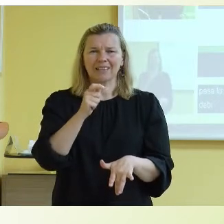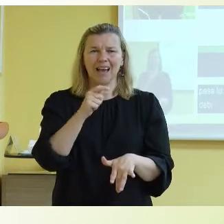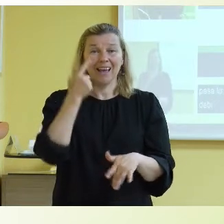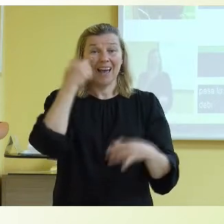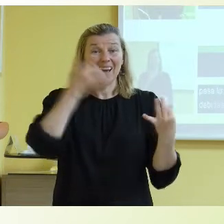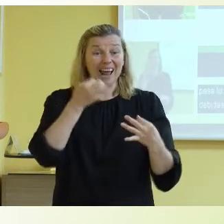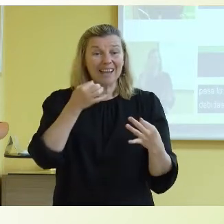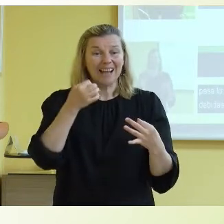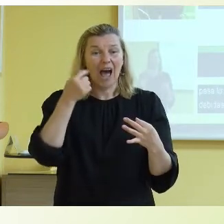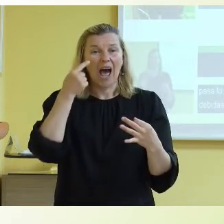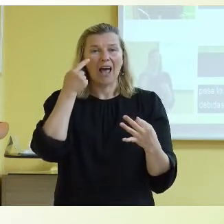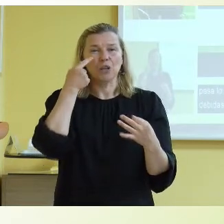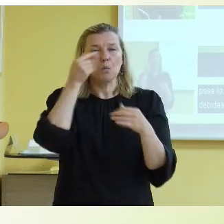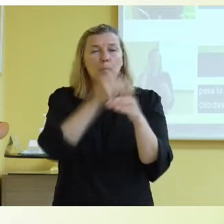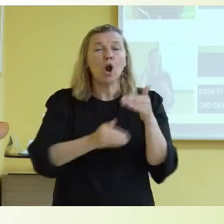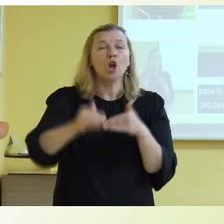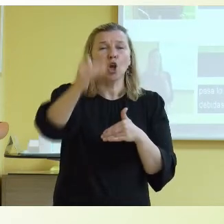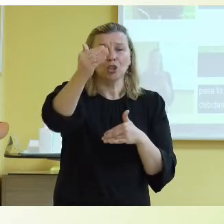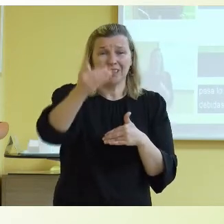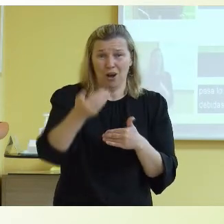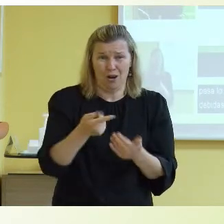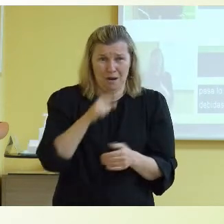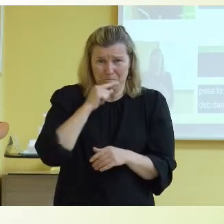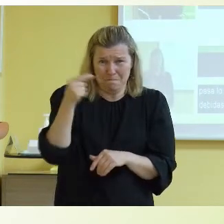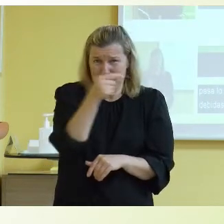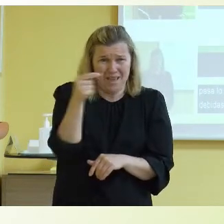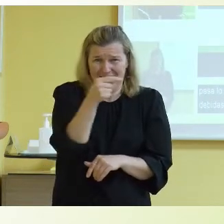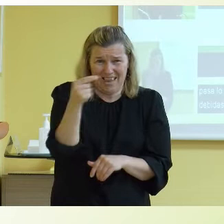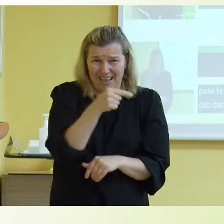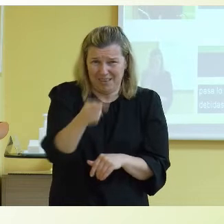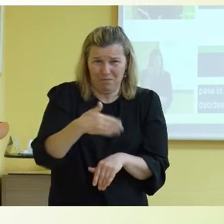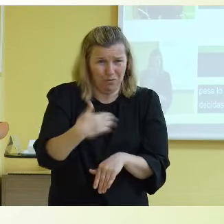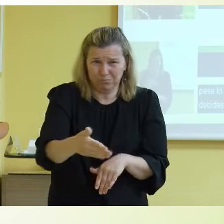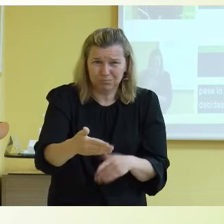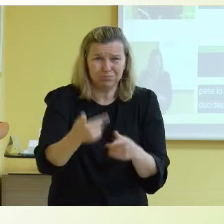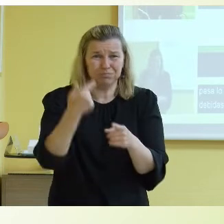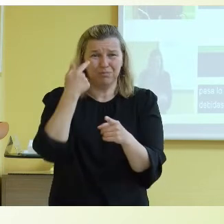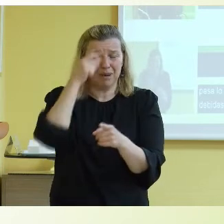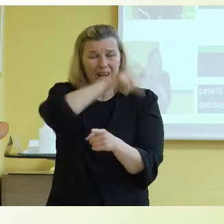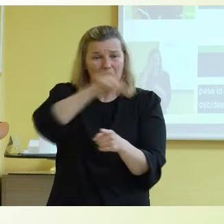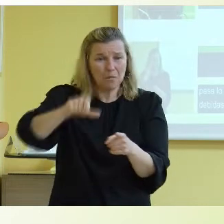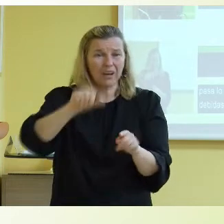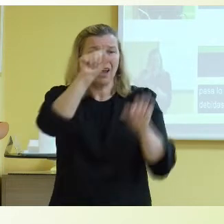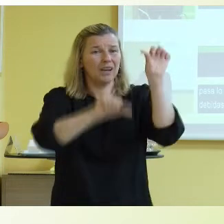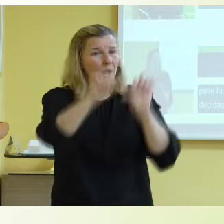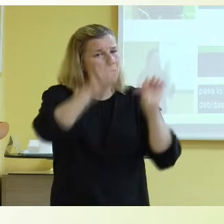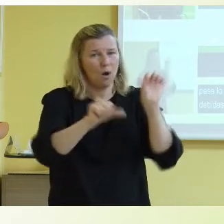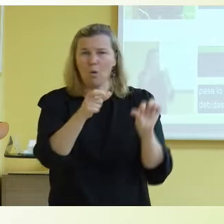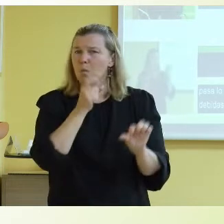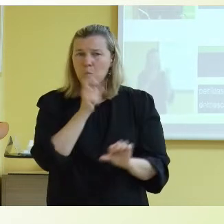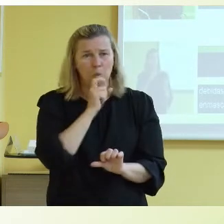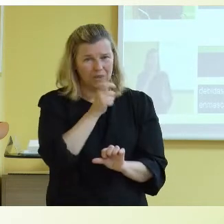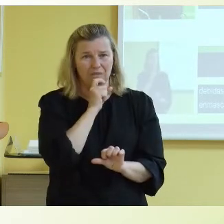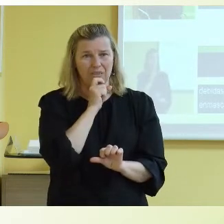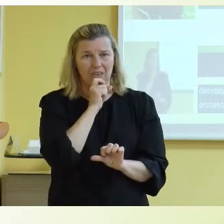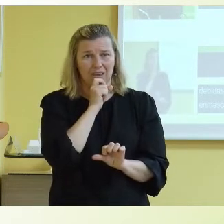realmente pronósticos nefastos y que enmascaran dificultades muy serias de los pacientes, a veces son muy difíciles de evaluar por la parte